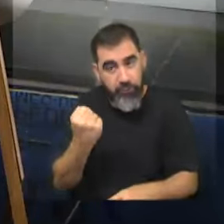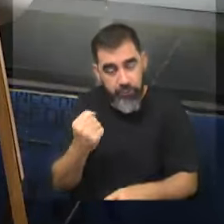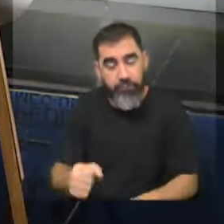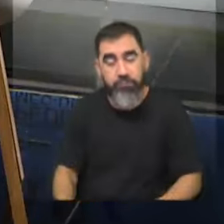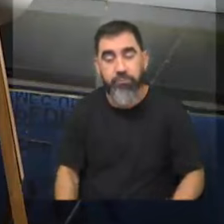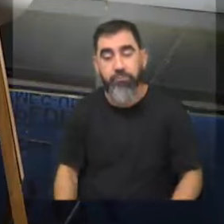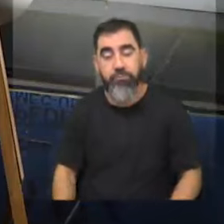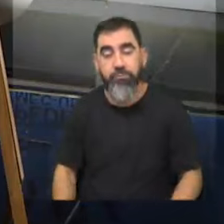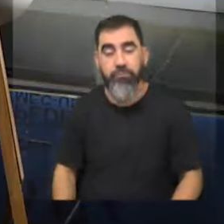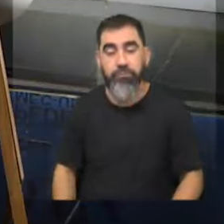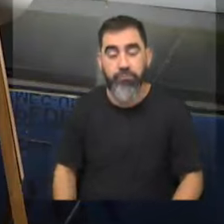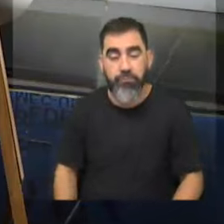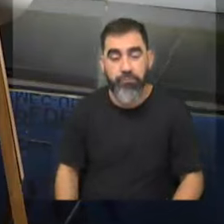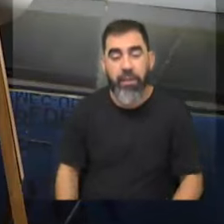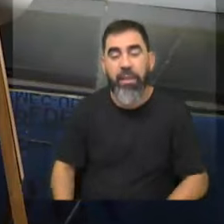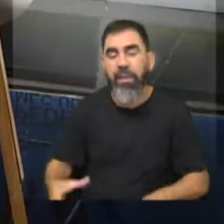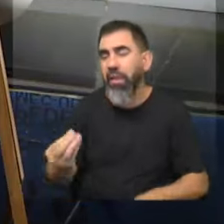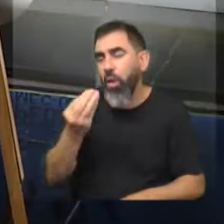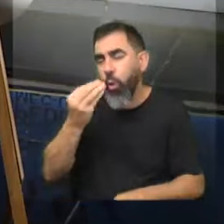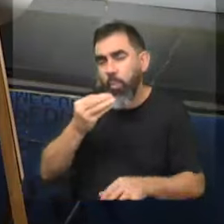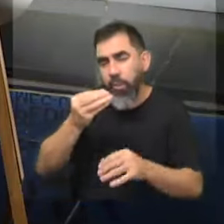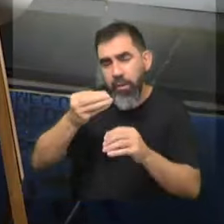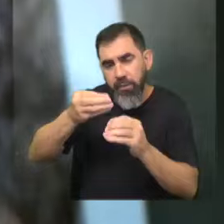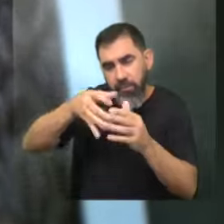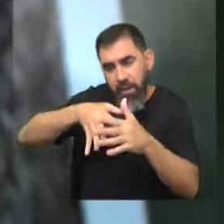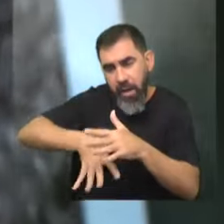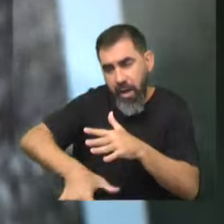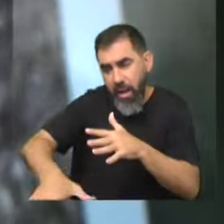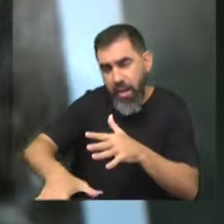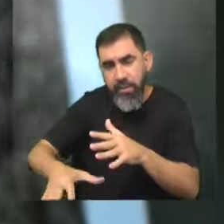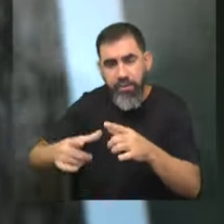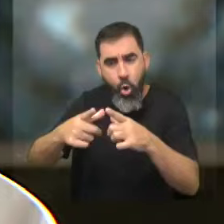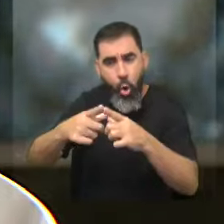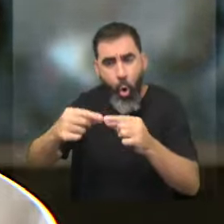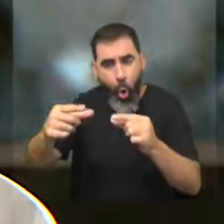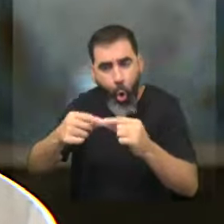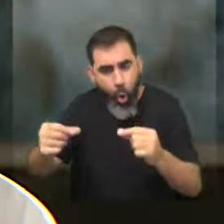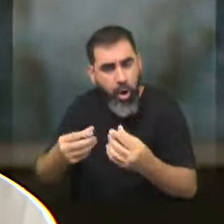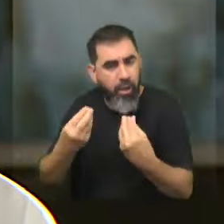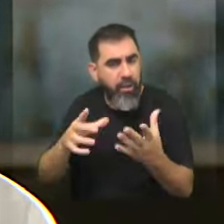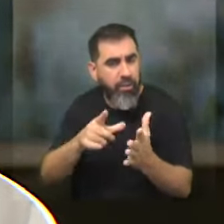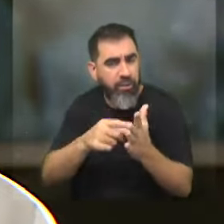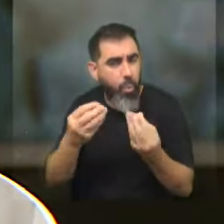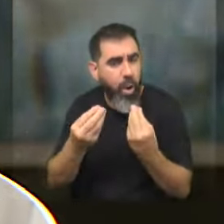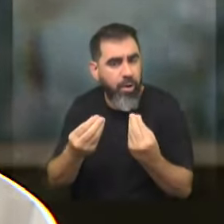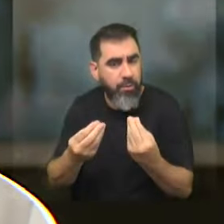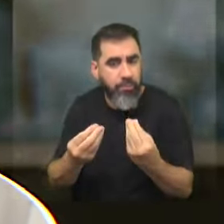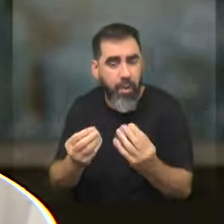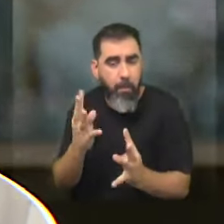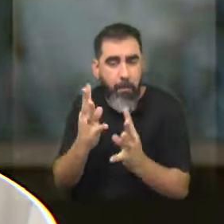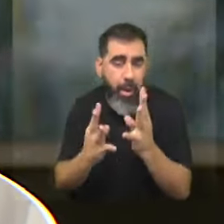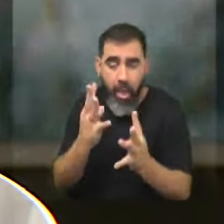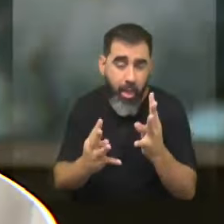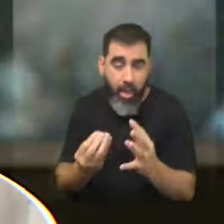bastante grande, ¿no? ¿Qué se comen? ¿Las raíces de las plantas? ¿Se comen la propia hortaliza? Ellos esperan las plántulas, los